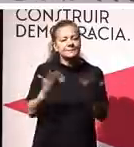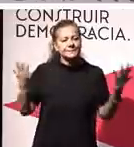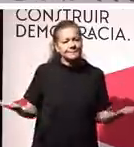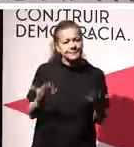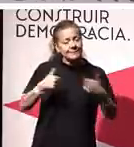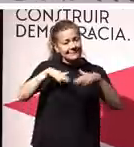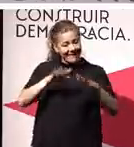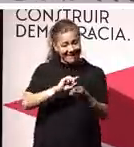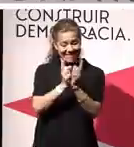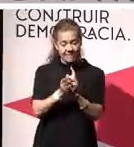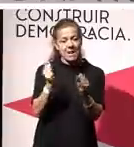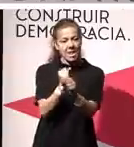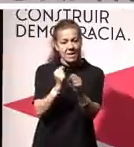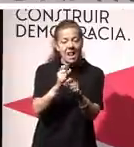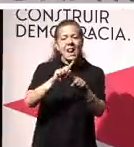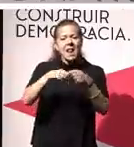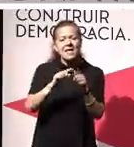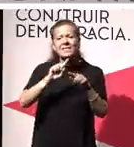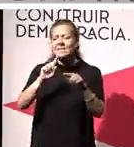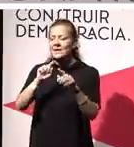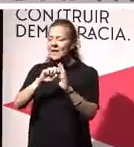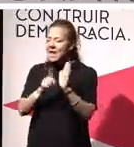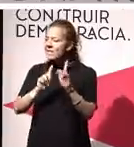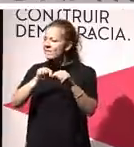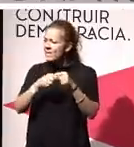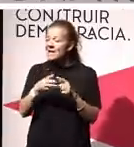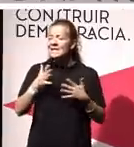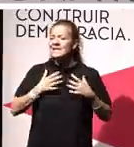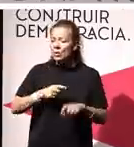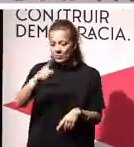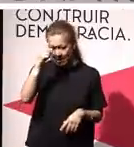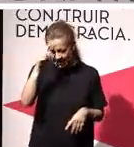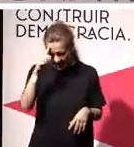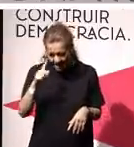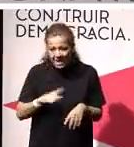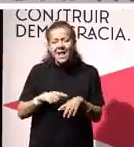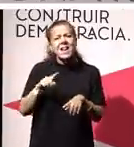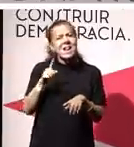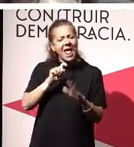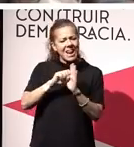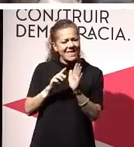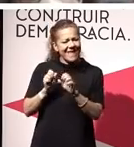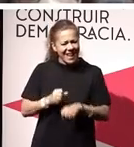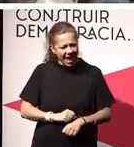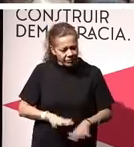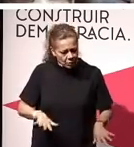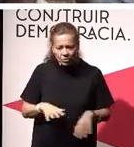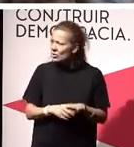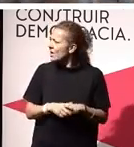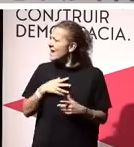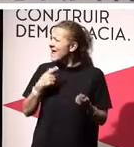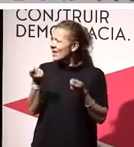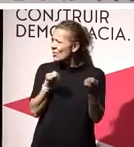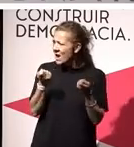derogación de la reforma laboral, la ley de familias, la ley de salud mental, la reforma de la ley del aborto, la ley de protección de los animales o la